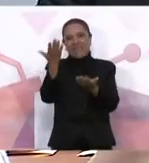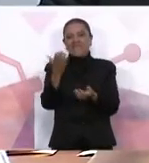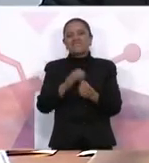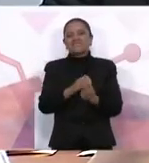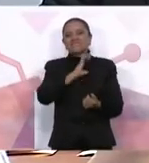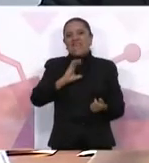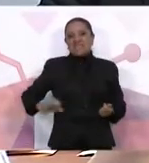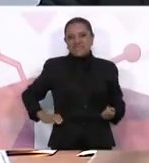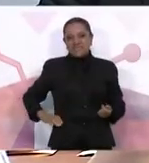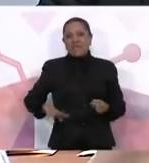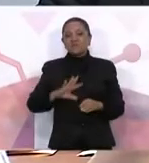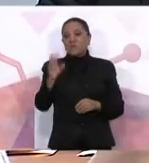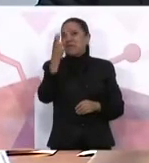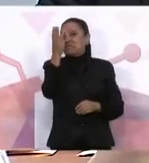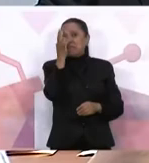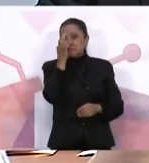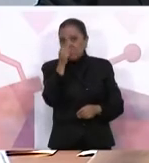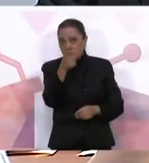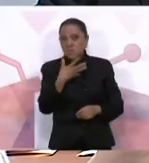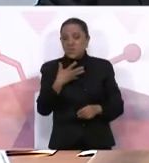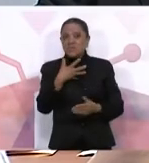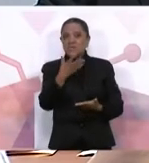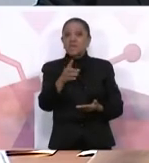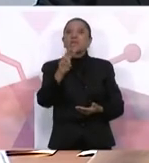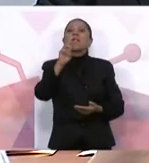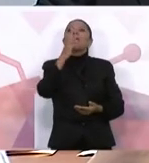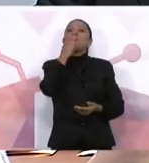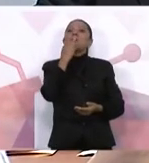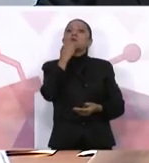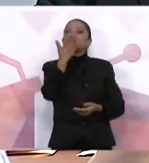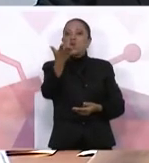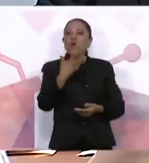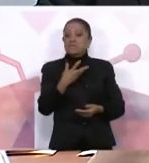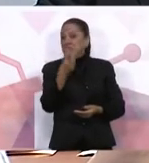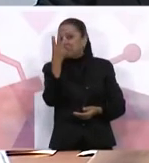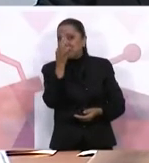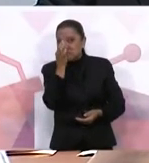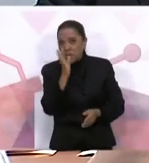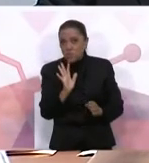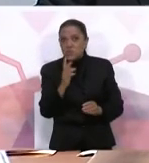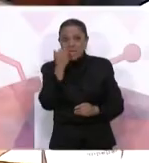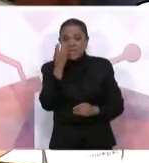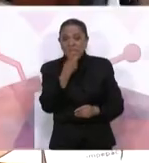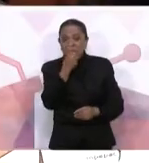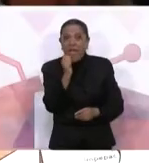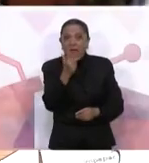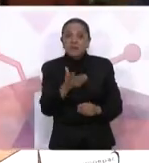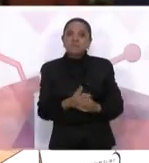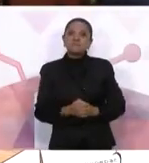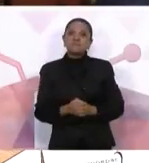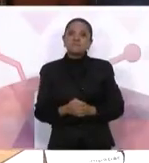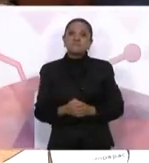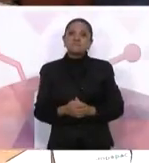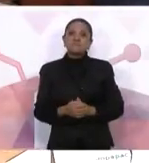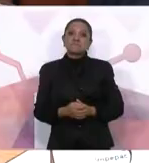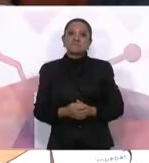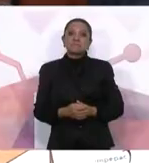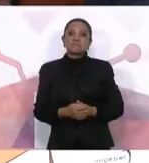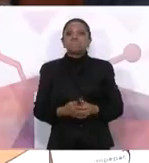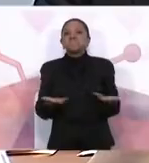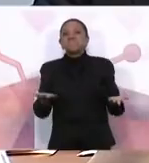le restaban todavía candidato mario rojas algo más qué quiere decir no tendría